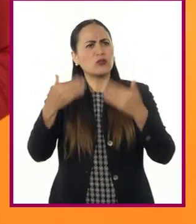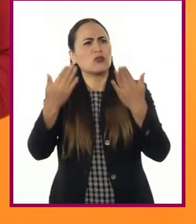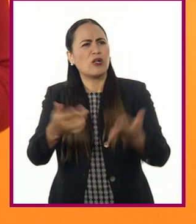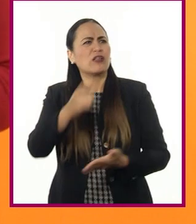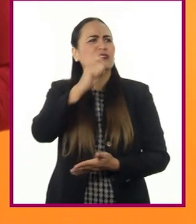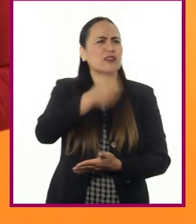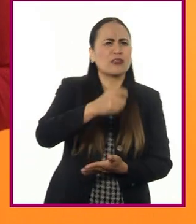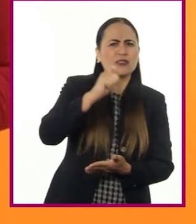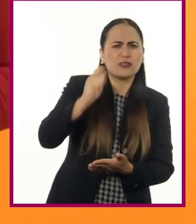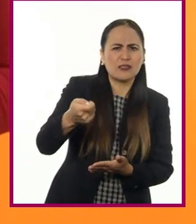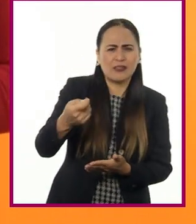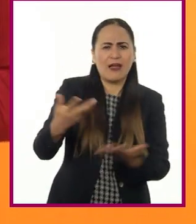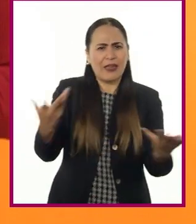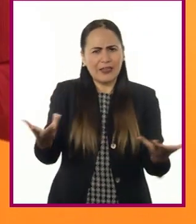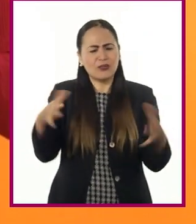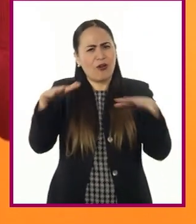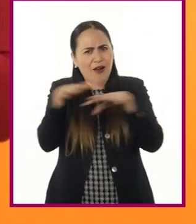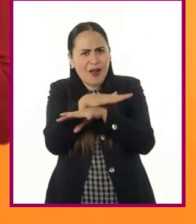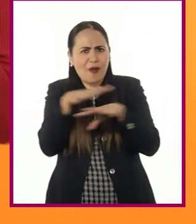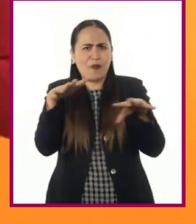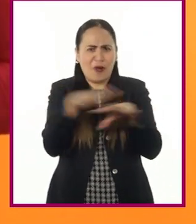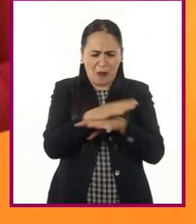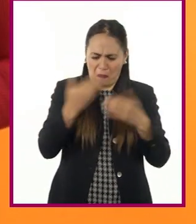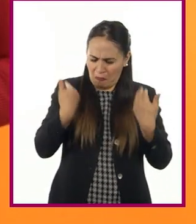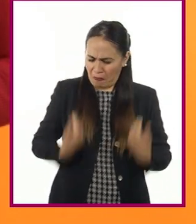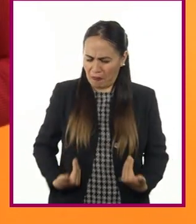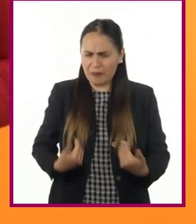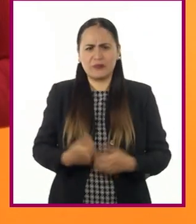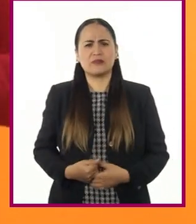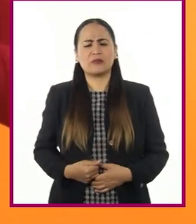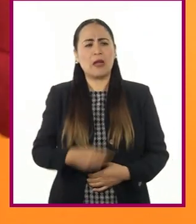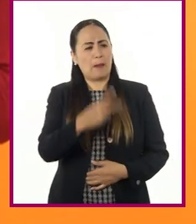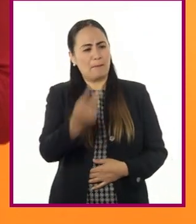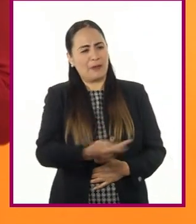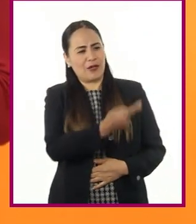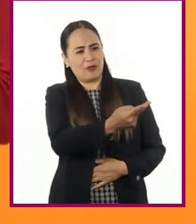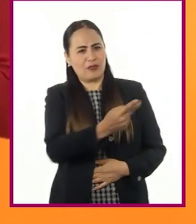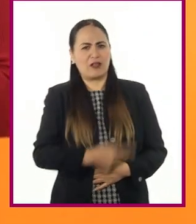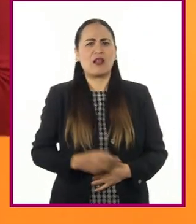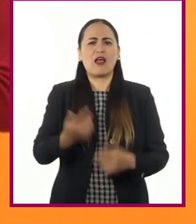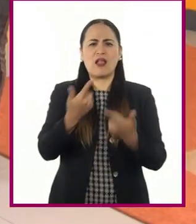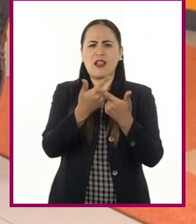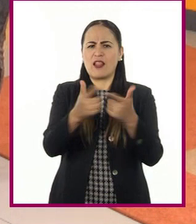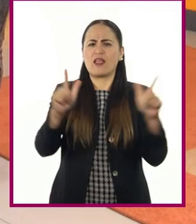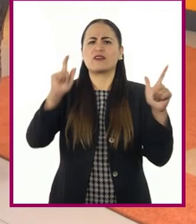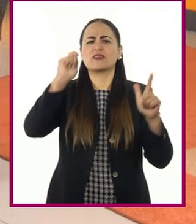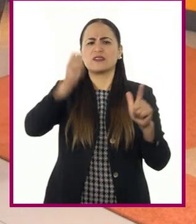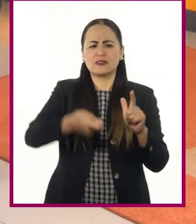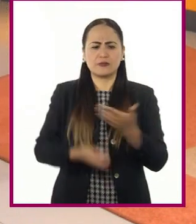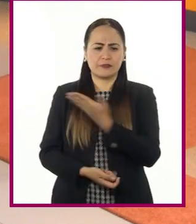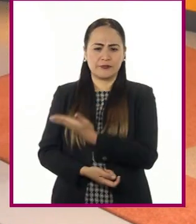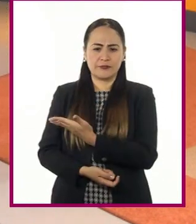posibilidades para transformarnos. Así que vamos a iniciar preguntándole, ¿qué es la libertad, maestro?